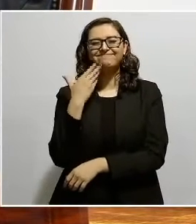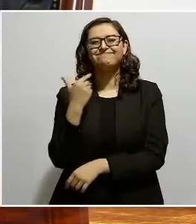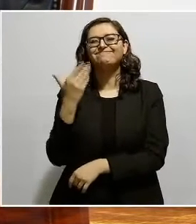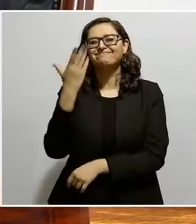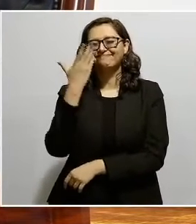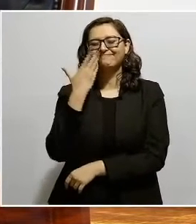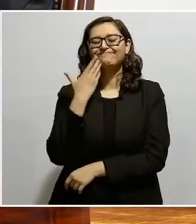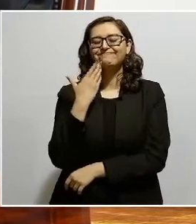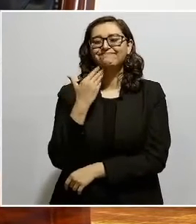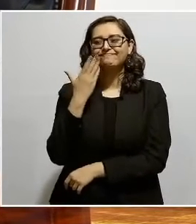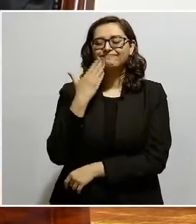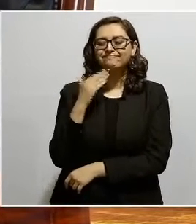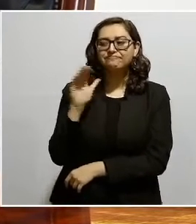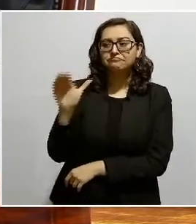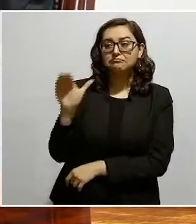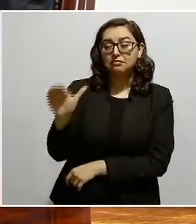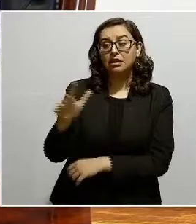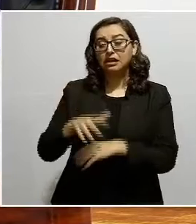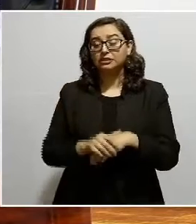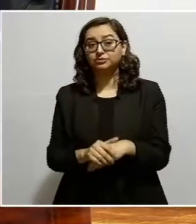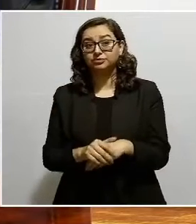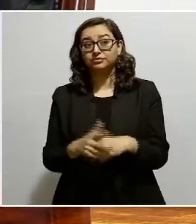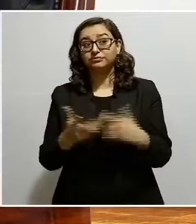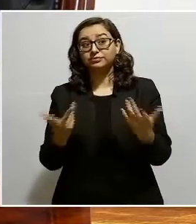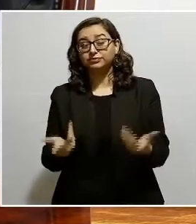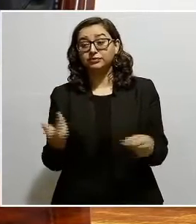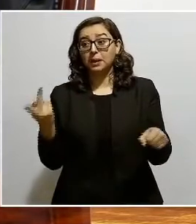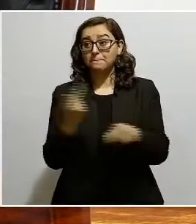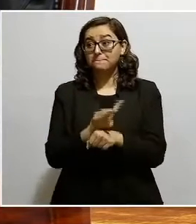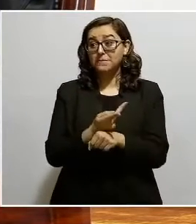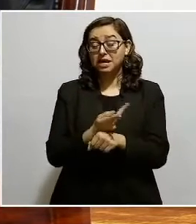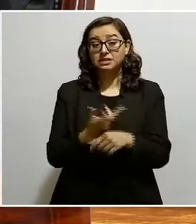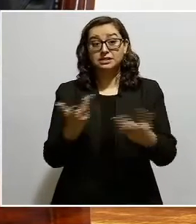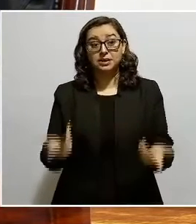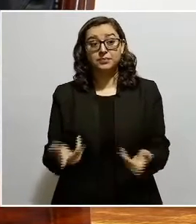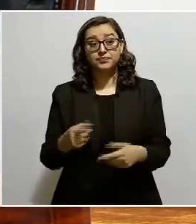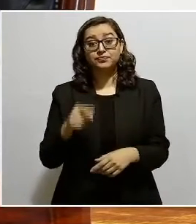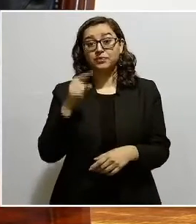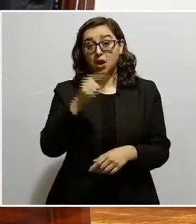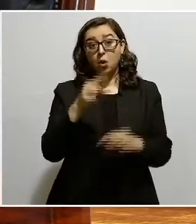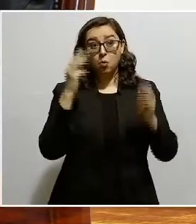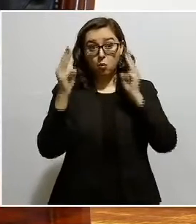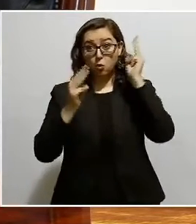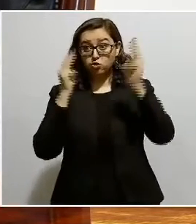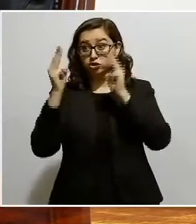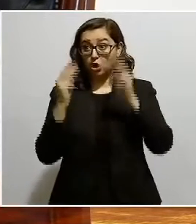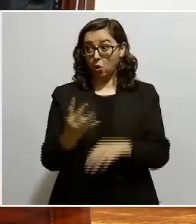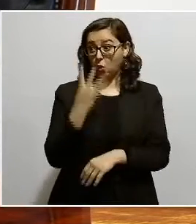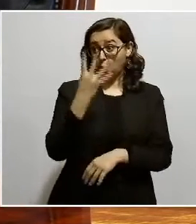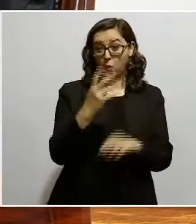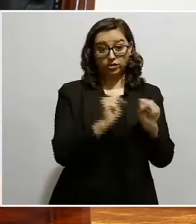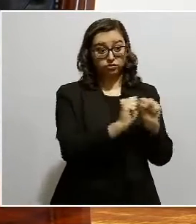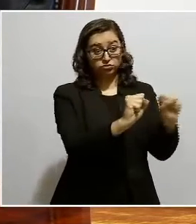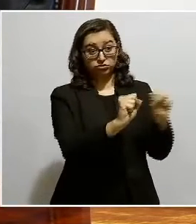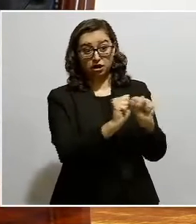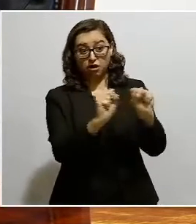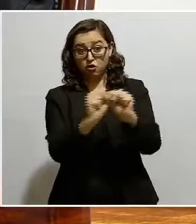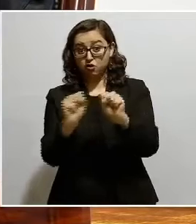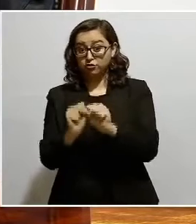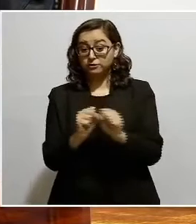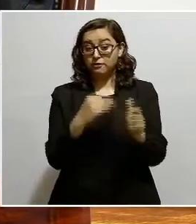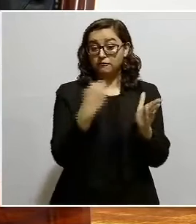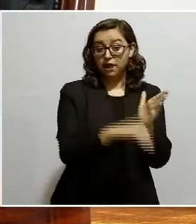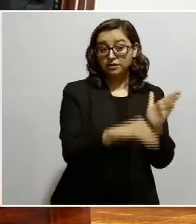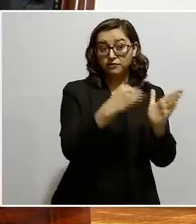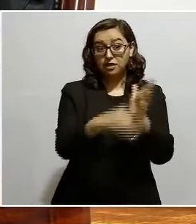diciéndole que como no hay dinero para terminar los 4 salones faltantes y concluir el museo a finales de